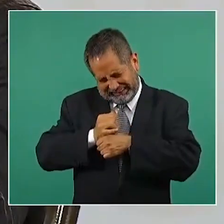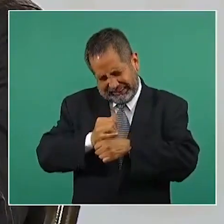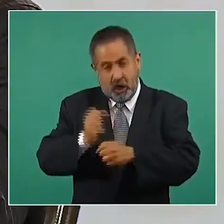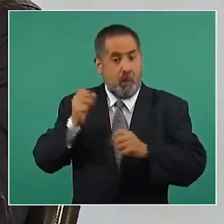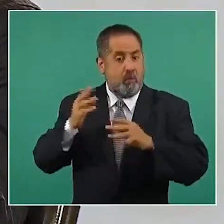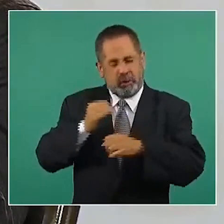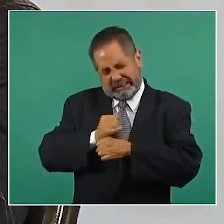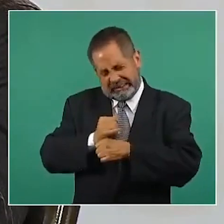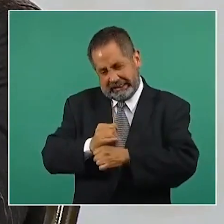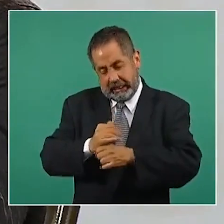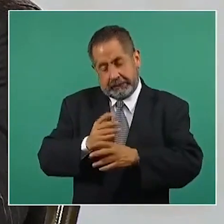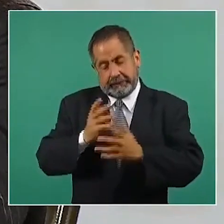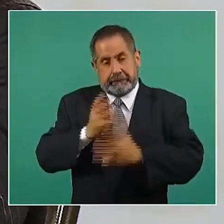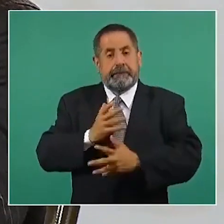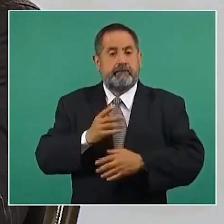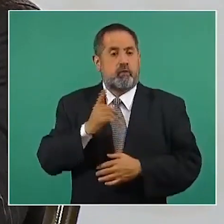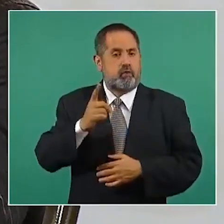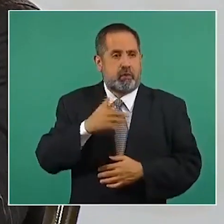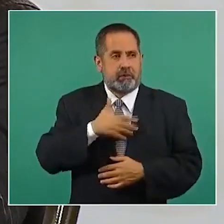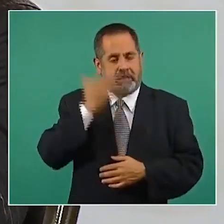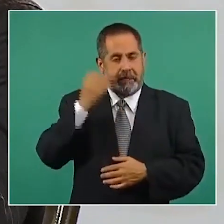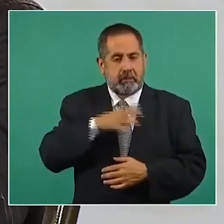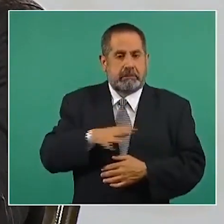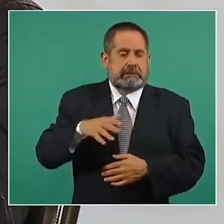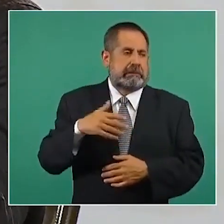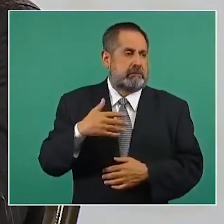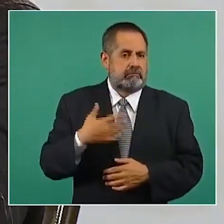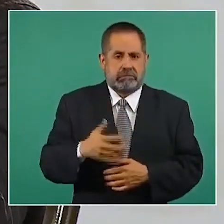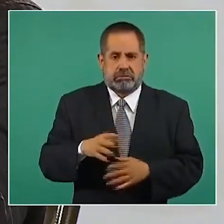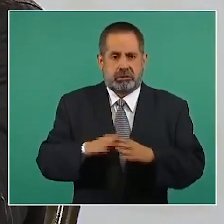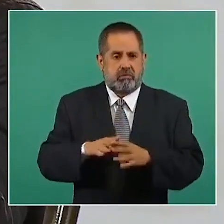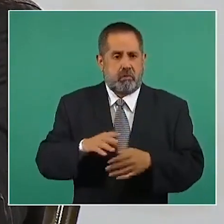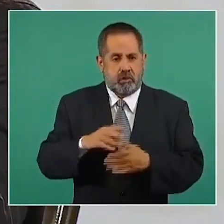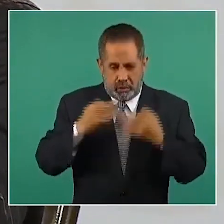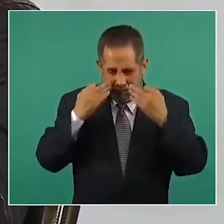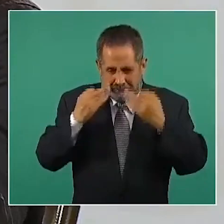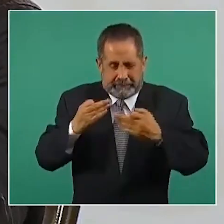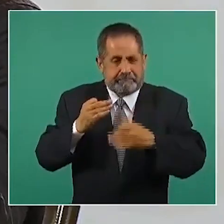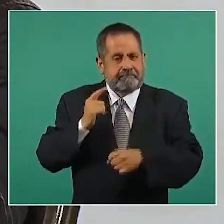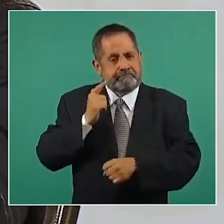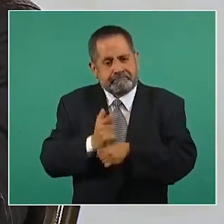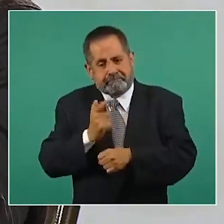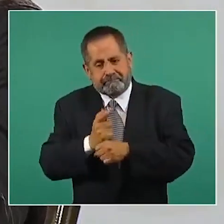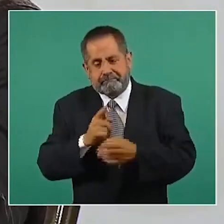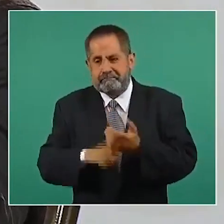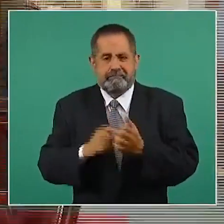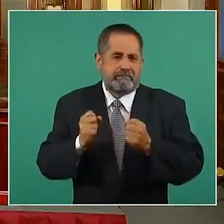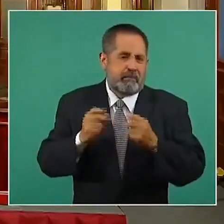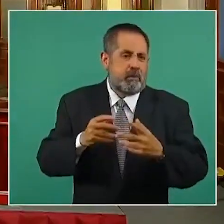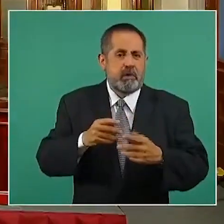y también lo que no imaginamos es la vulnerabilidad de la evidencia científica y el abuso